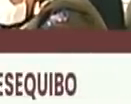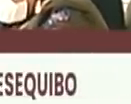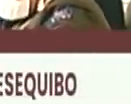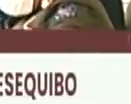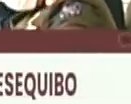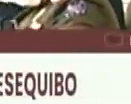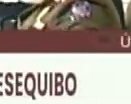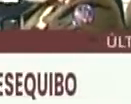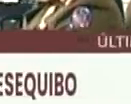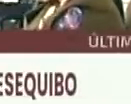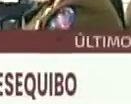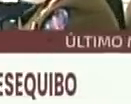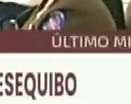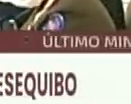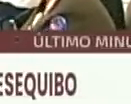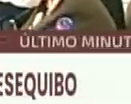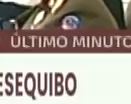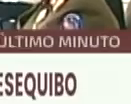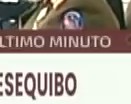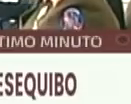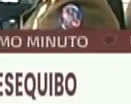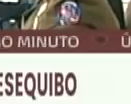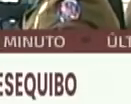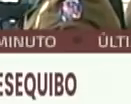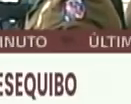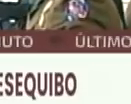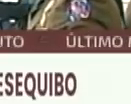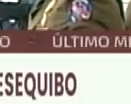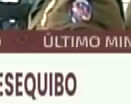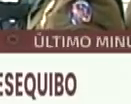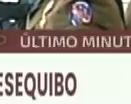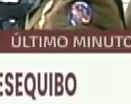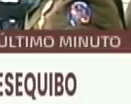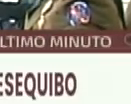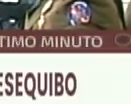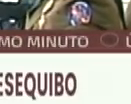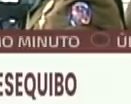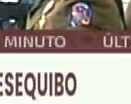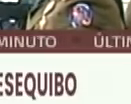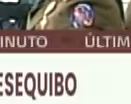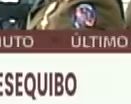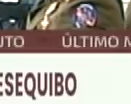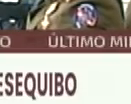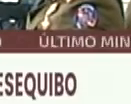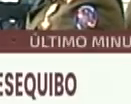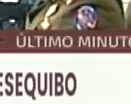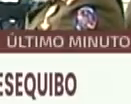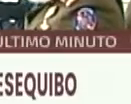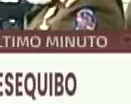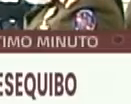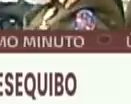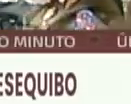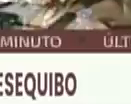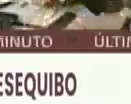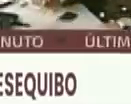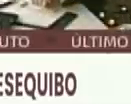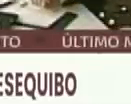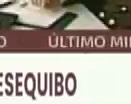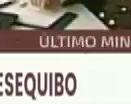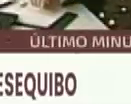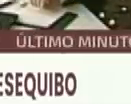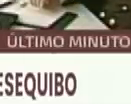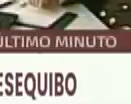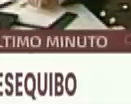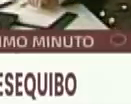para la Defensa del Esequibo. La vicepresidenta ejecutiva de la República, doctora Delcy Rodríguez Gómez, se dirige al país. Escuchemos.